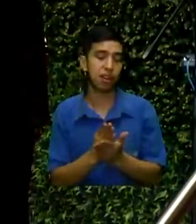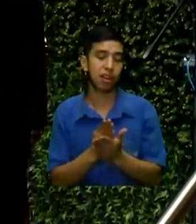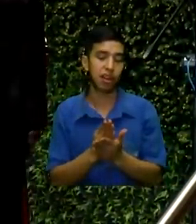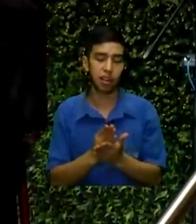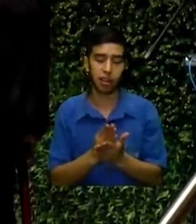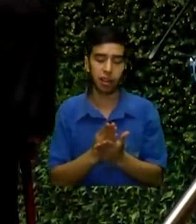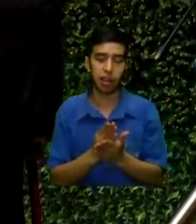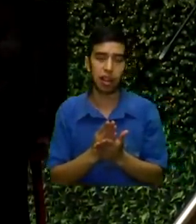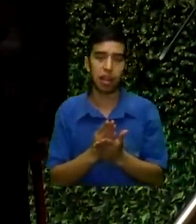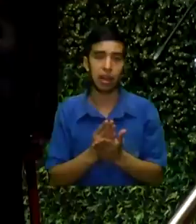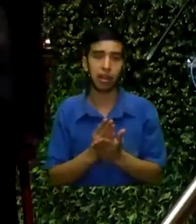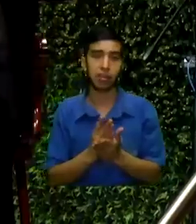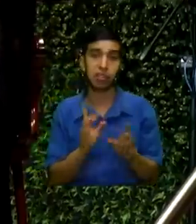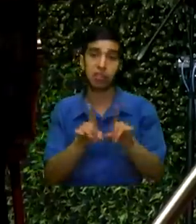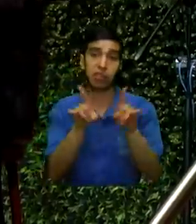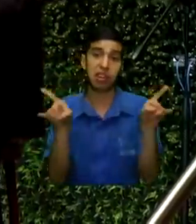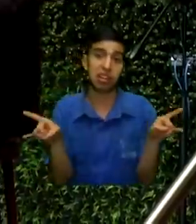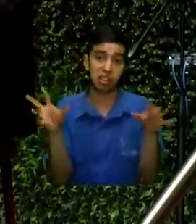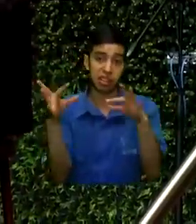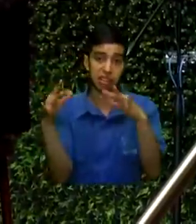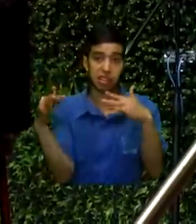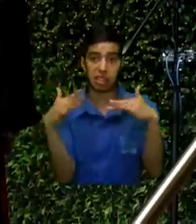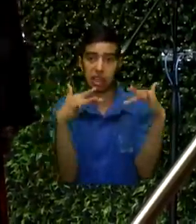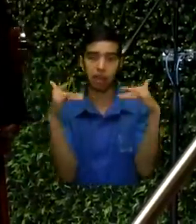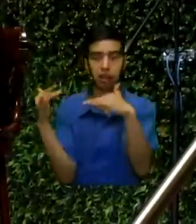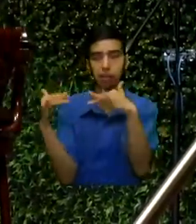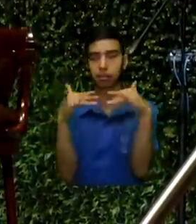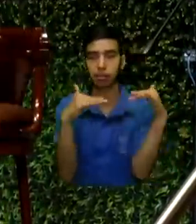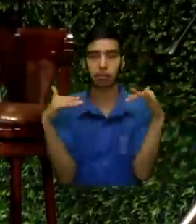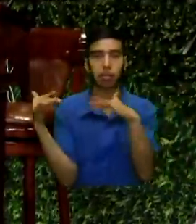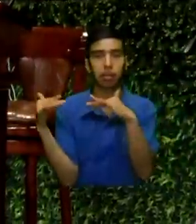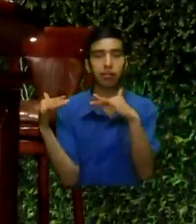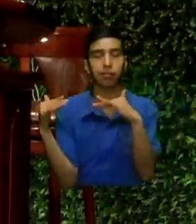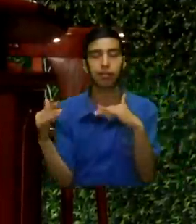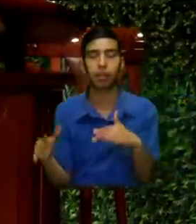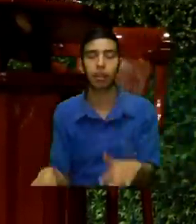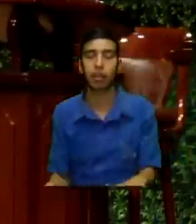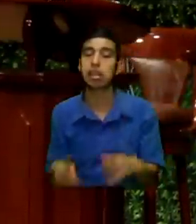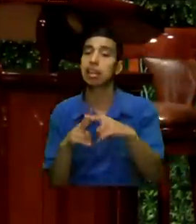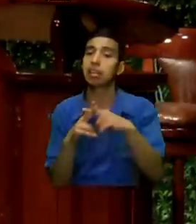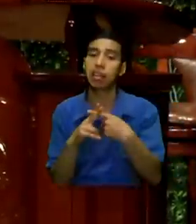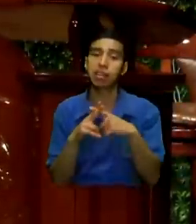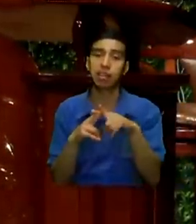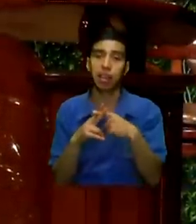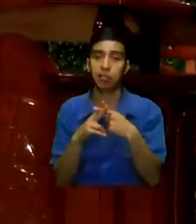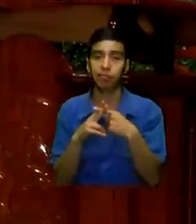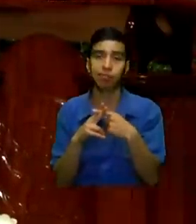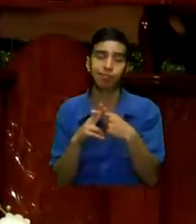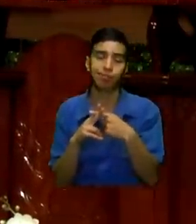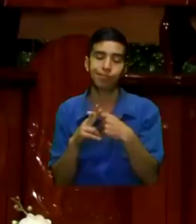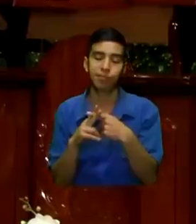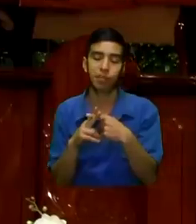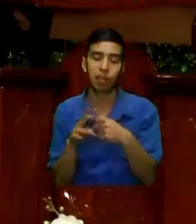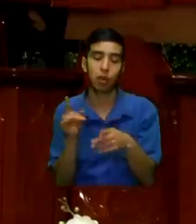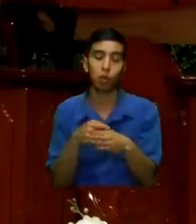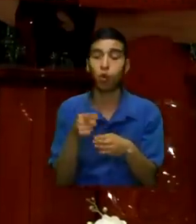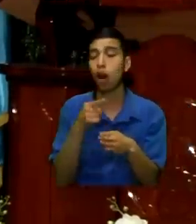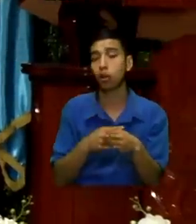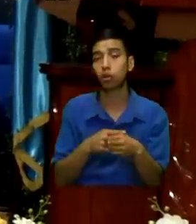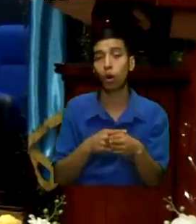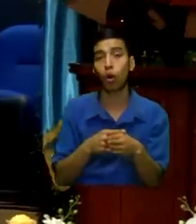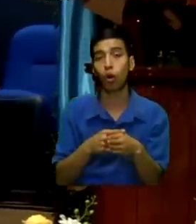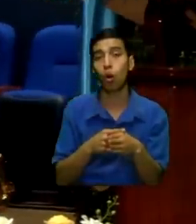en Deuteronomio, que dicen leyes de la guerra. Y empieza de la siguiente manera el pasaje: cuando salgas a